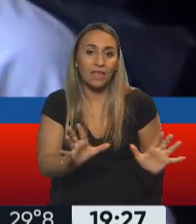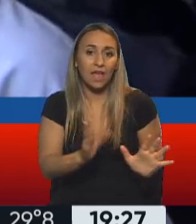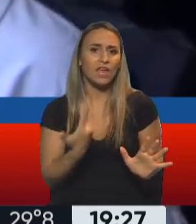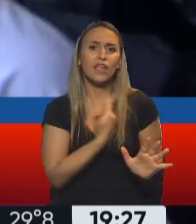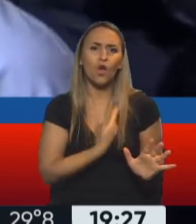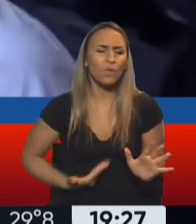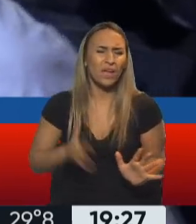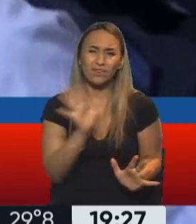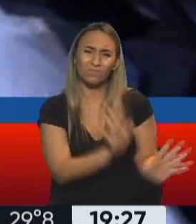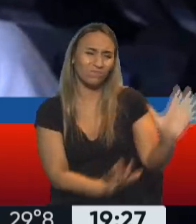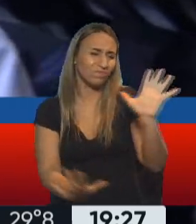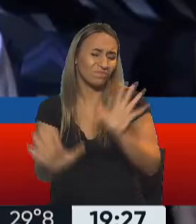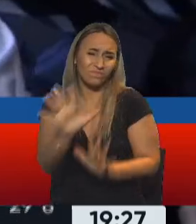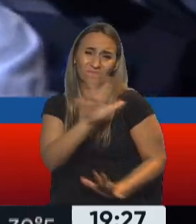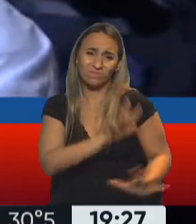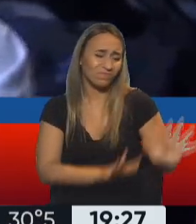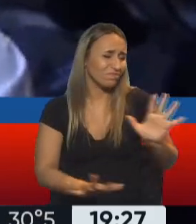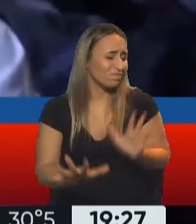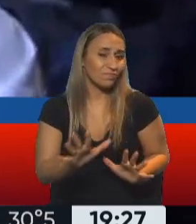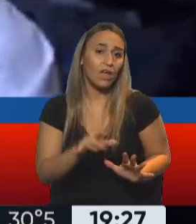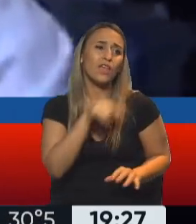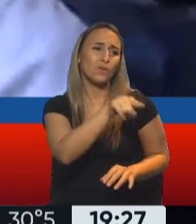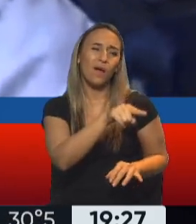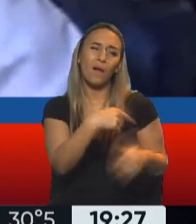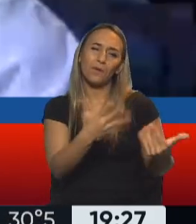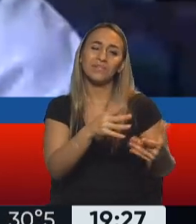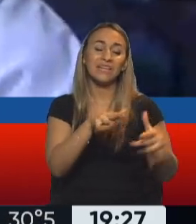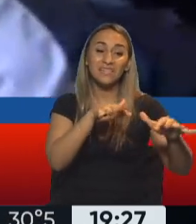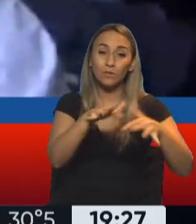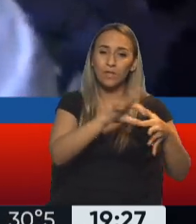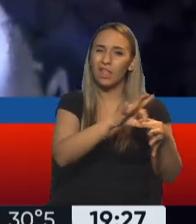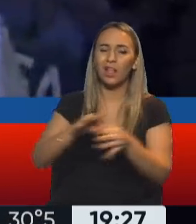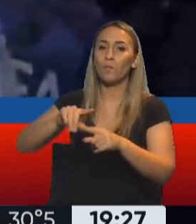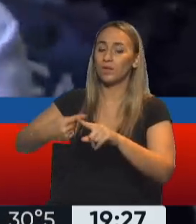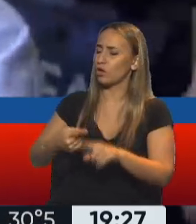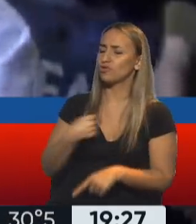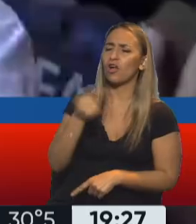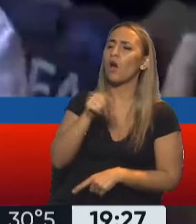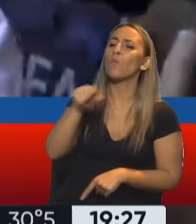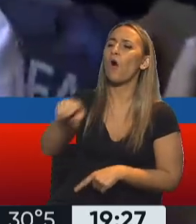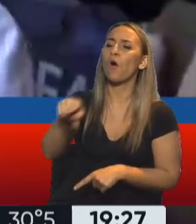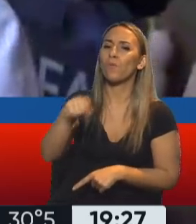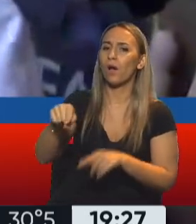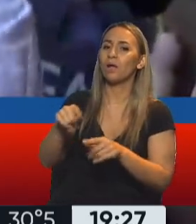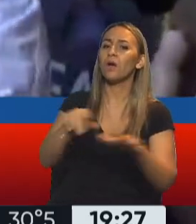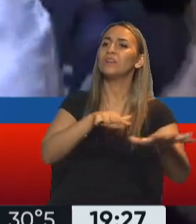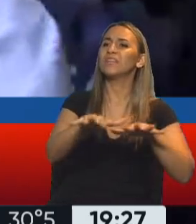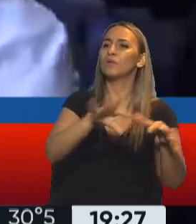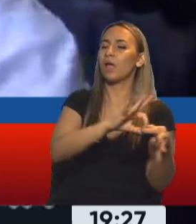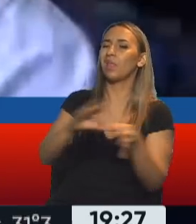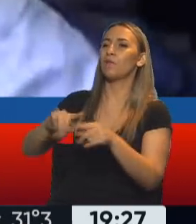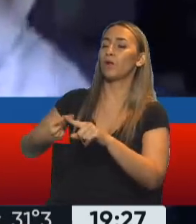hizo todo lo posible. Y usted está politizando la causa de una tragedia nacional. Usted está politizando la causa. Usted está politizando.